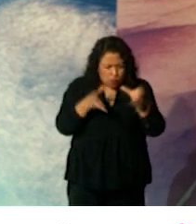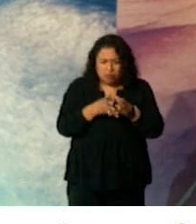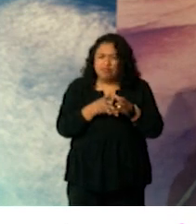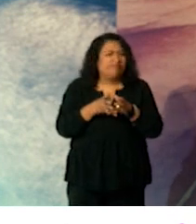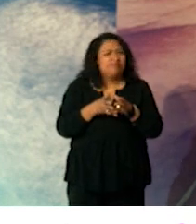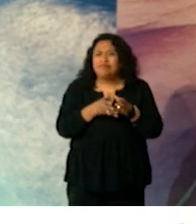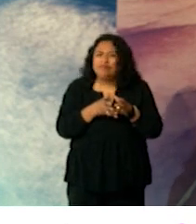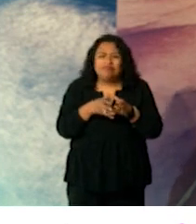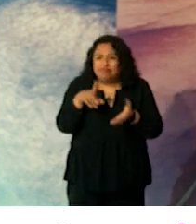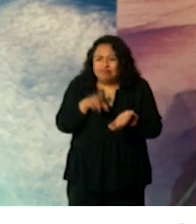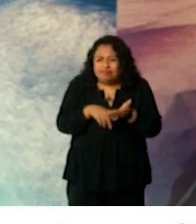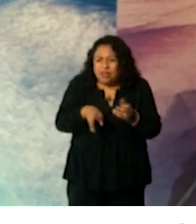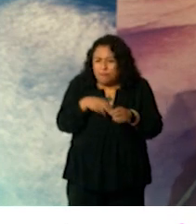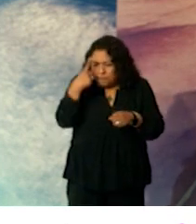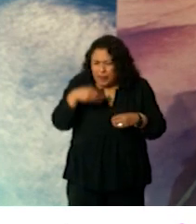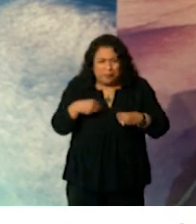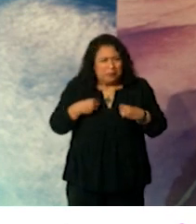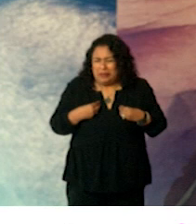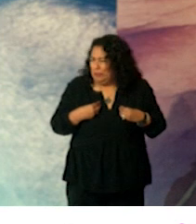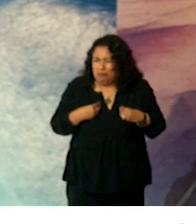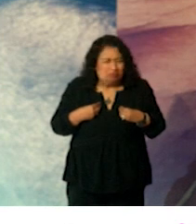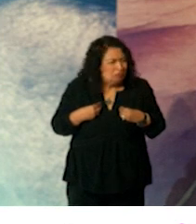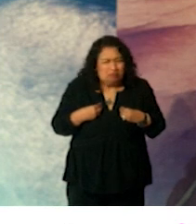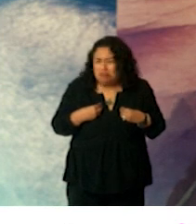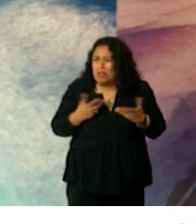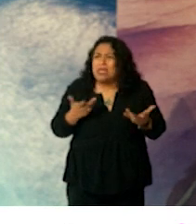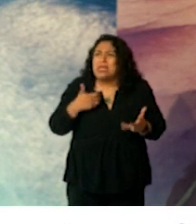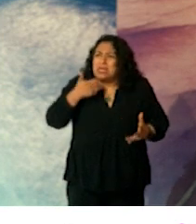lo hace inherentemente por supervivencia. O